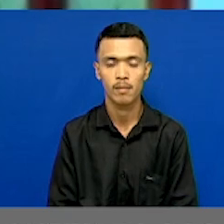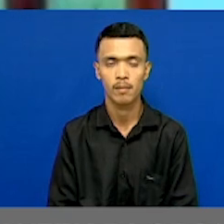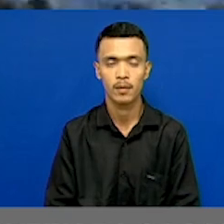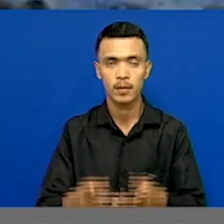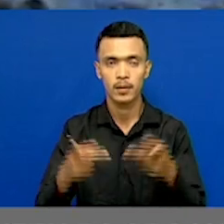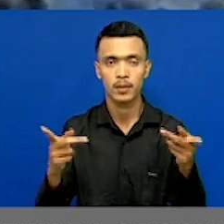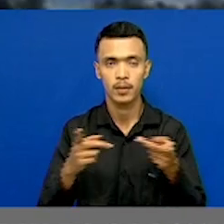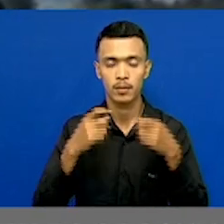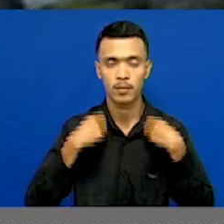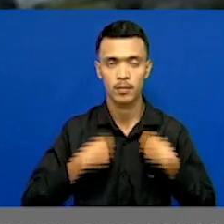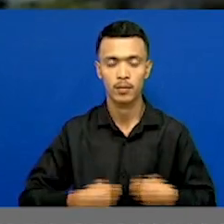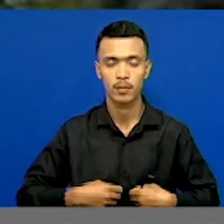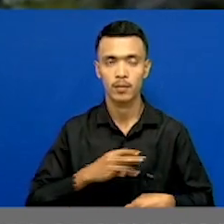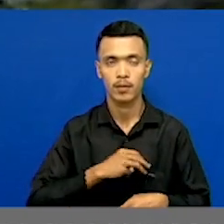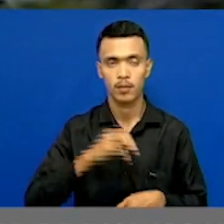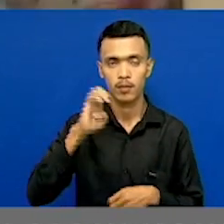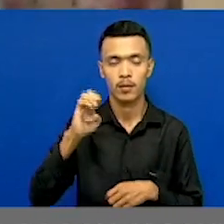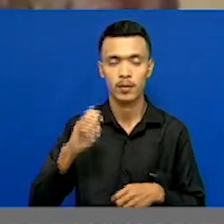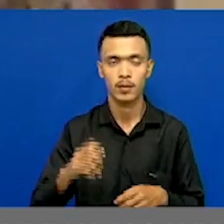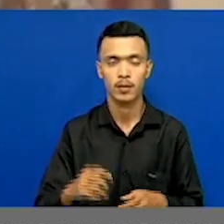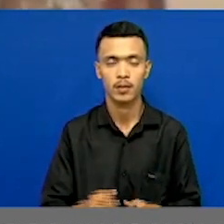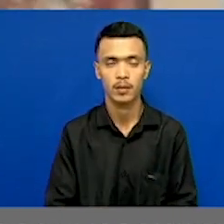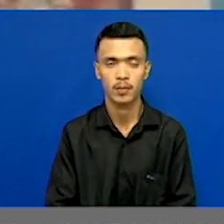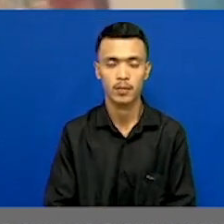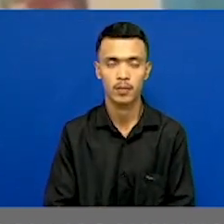Centro Saúde Mobisi e posto Saúde Hito inclui posto